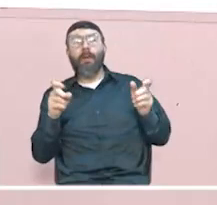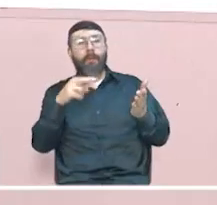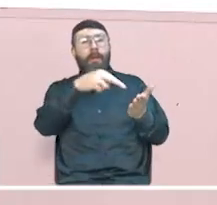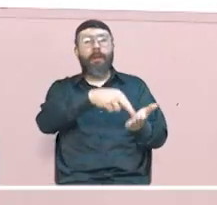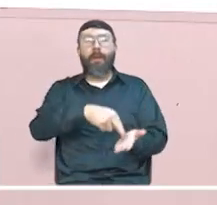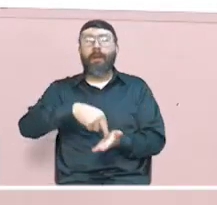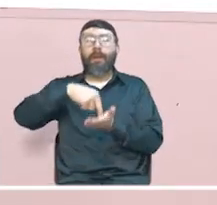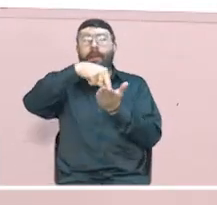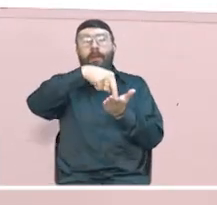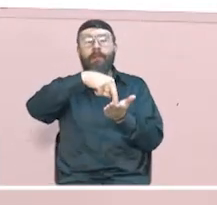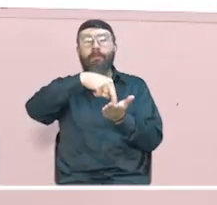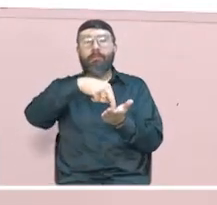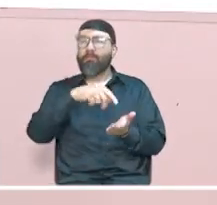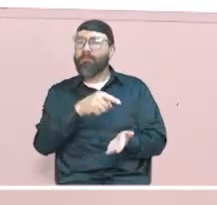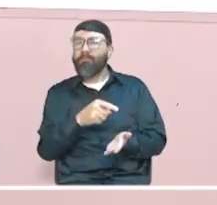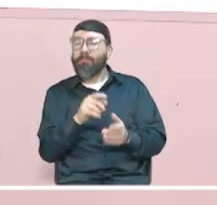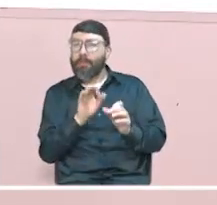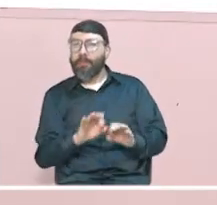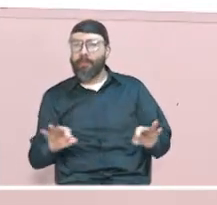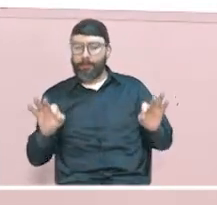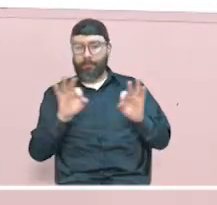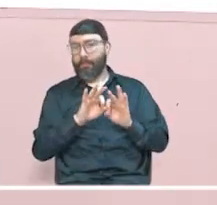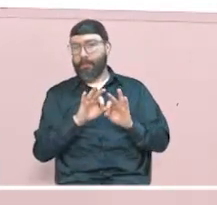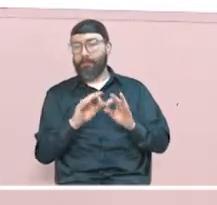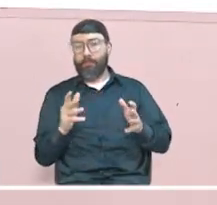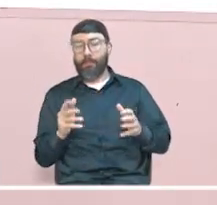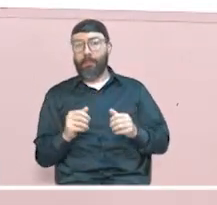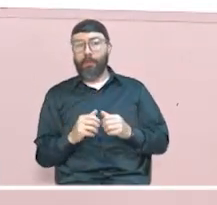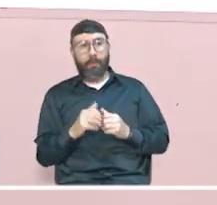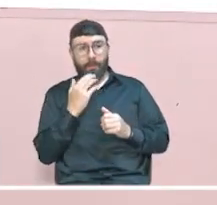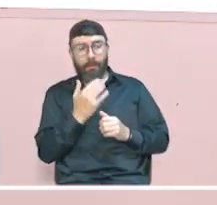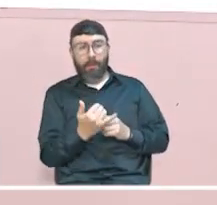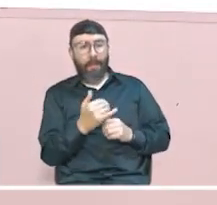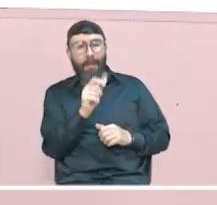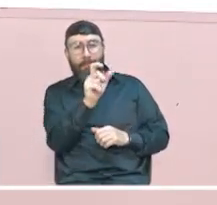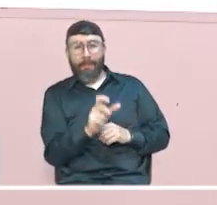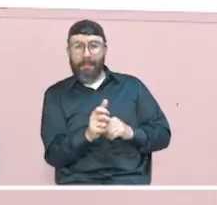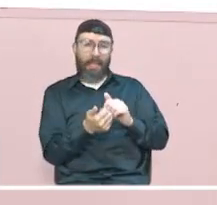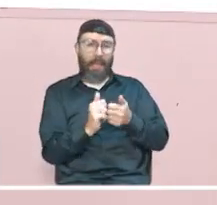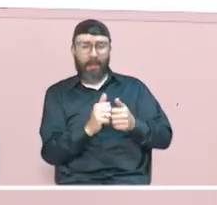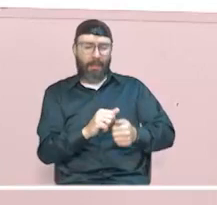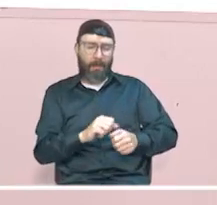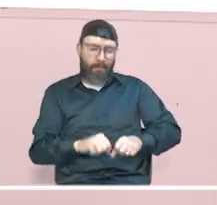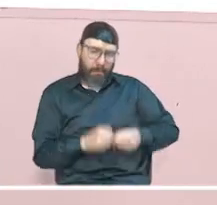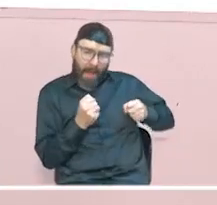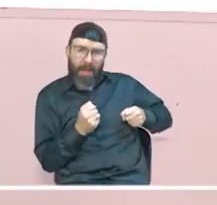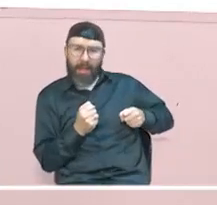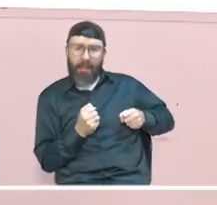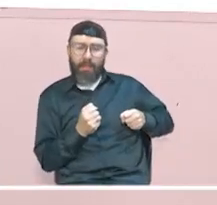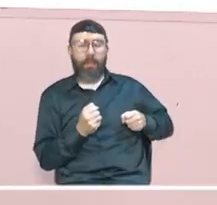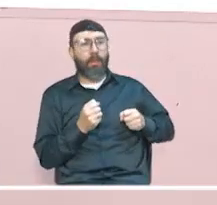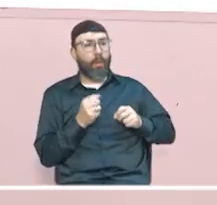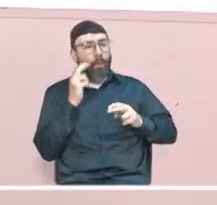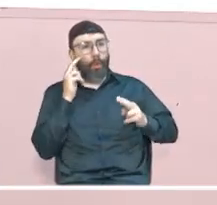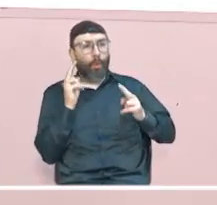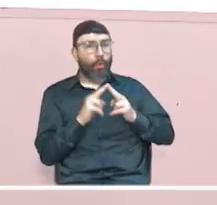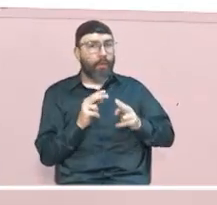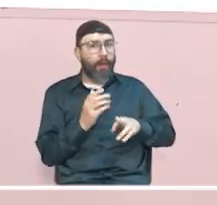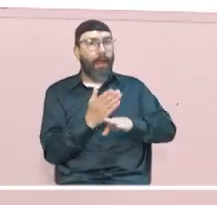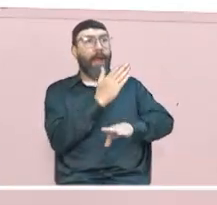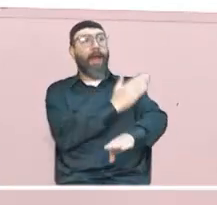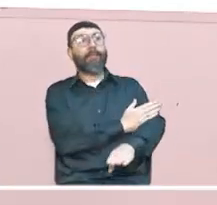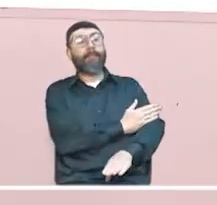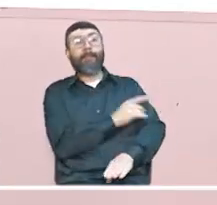muy importante, y en el caso de las lesiones deportivas, es importante conocer cuáles son esos factores